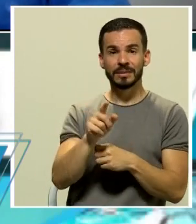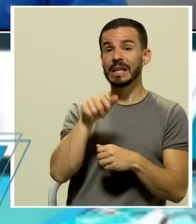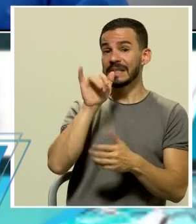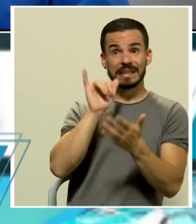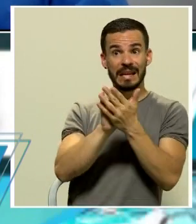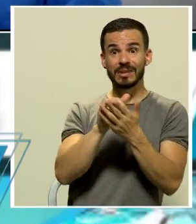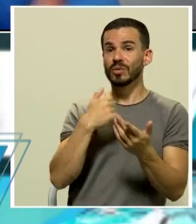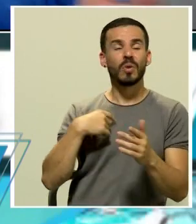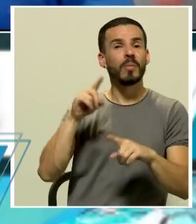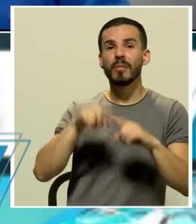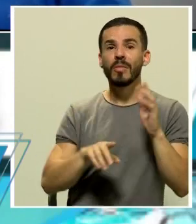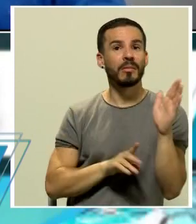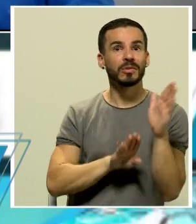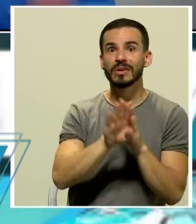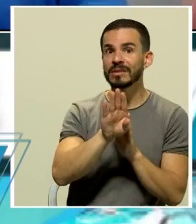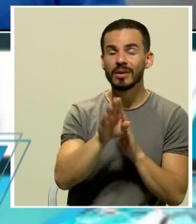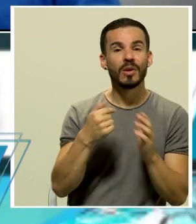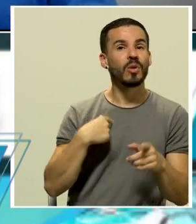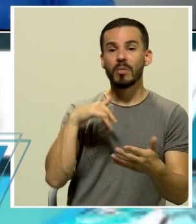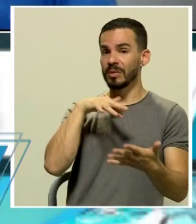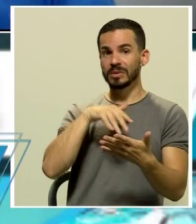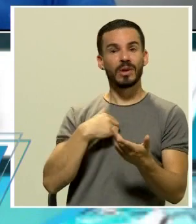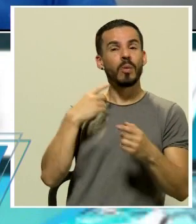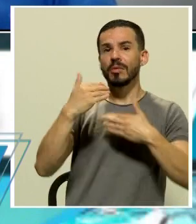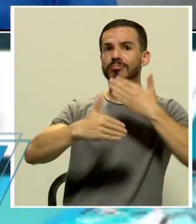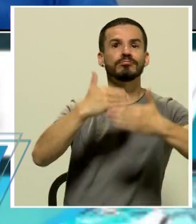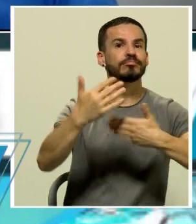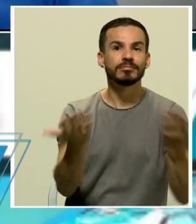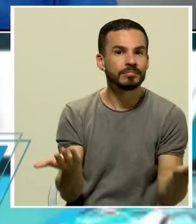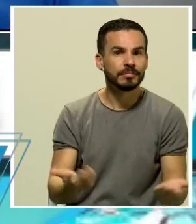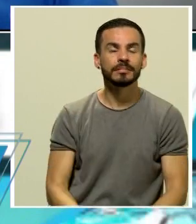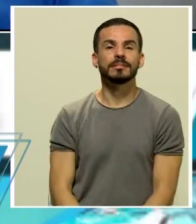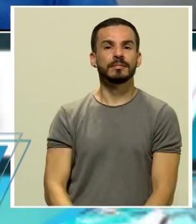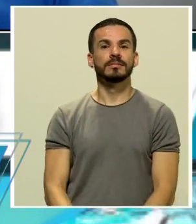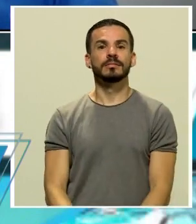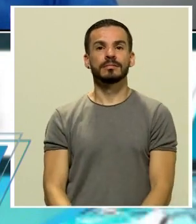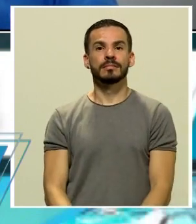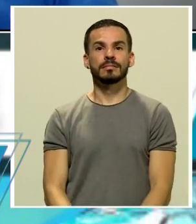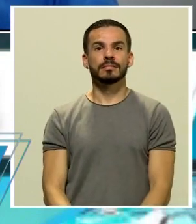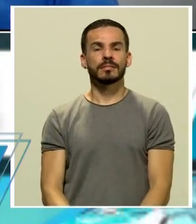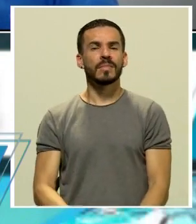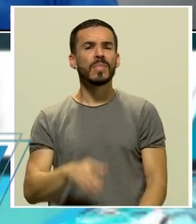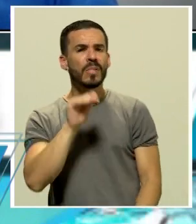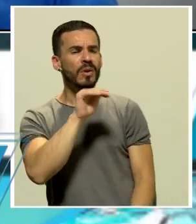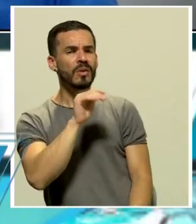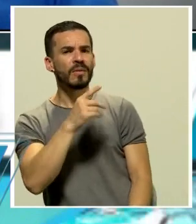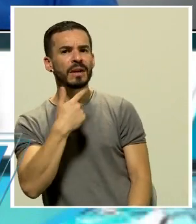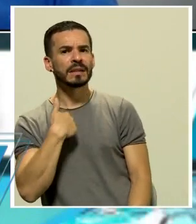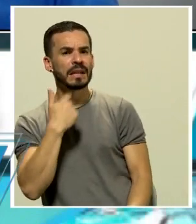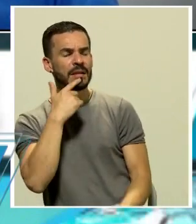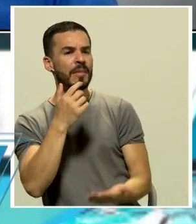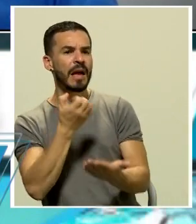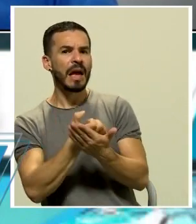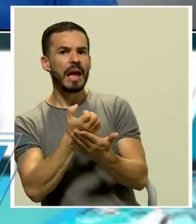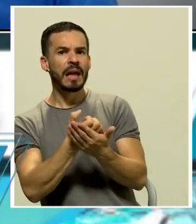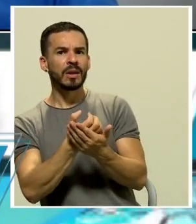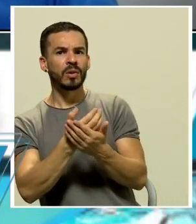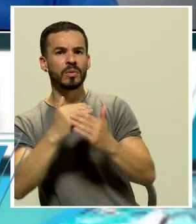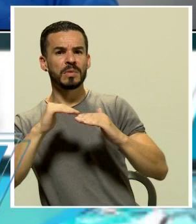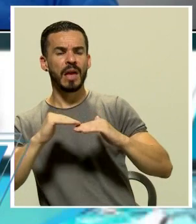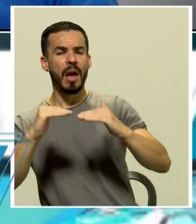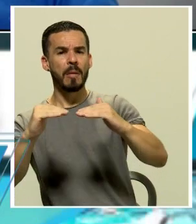podemos desarrollarnos, no podemos estudiar, no podemos superarnos. Don Roberto, la llamada economía de